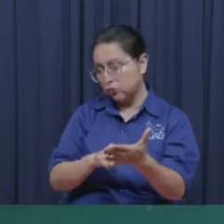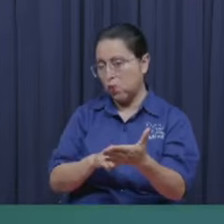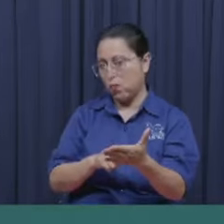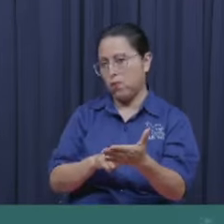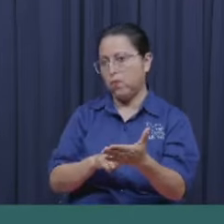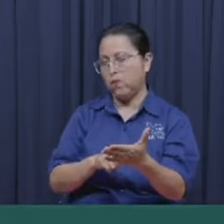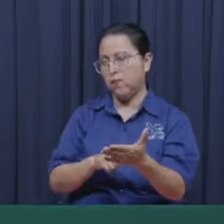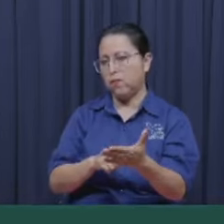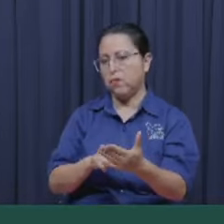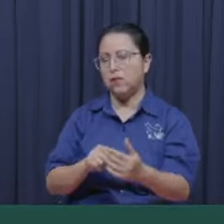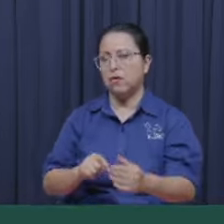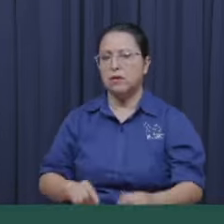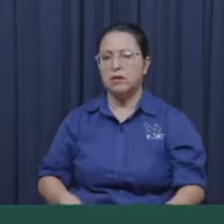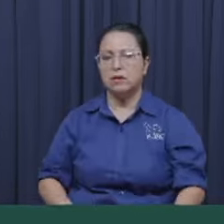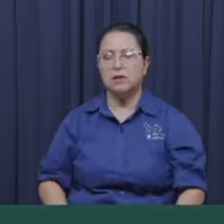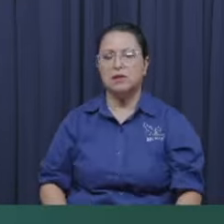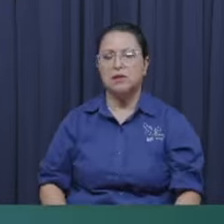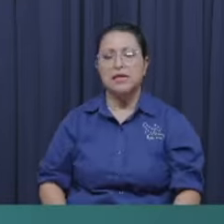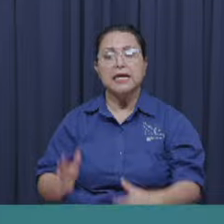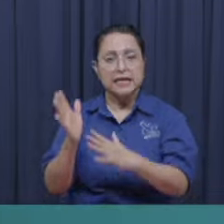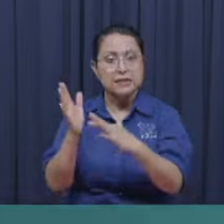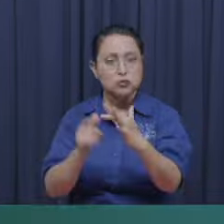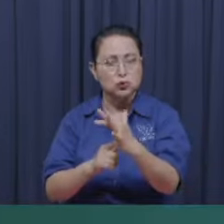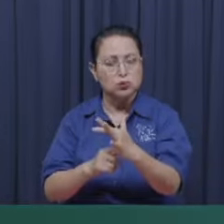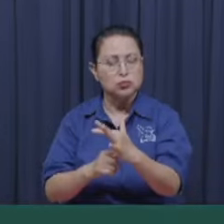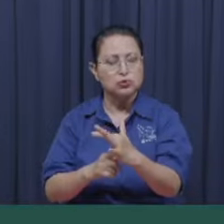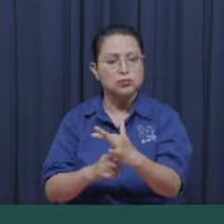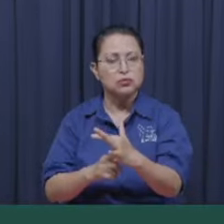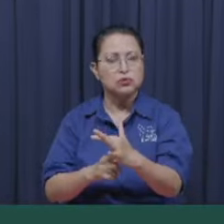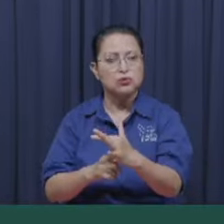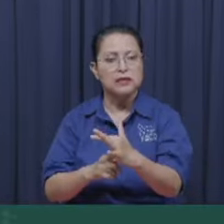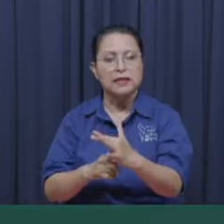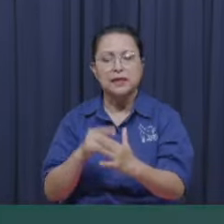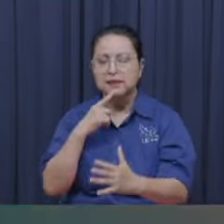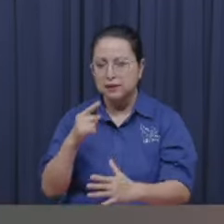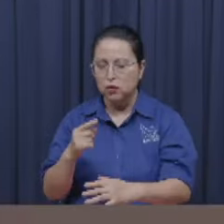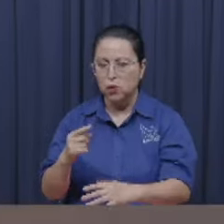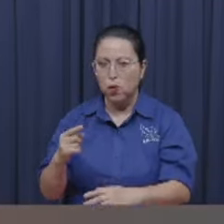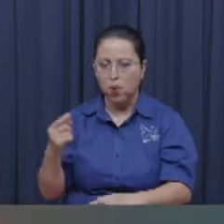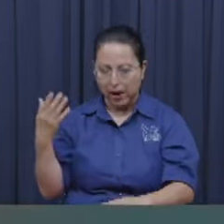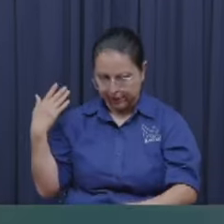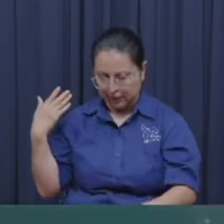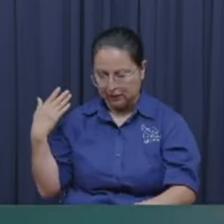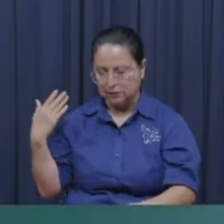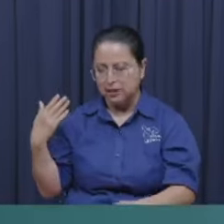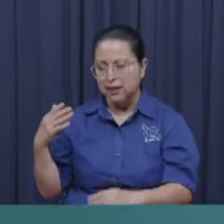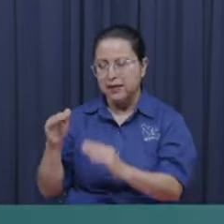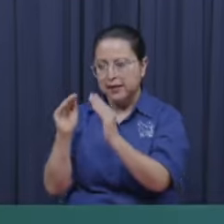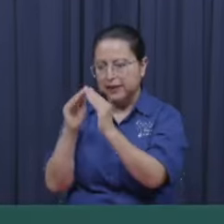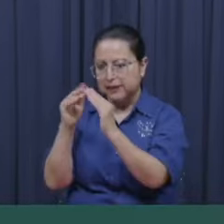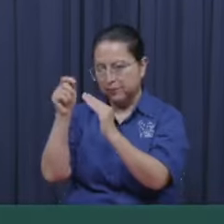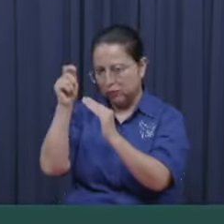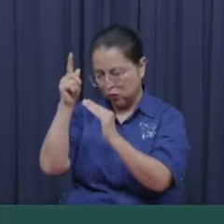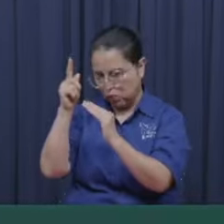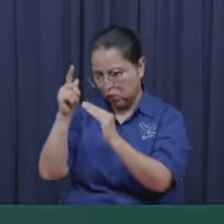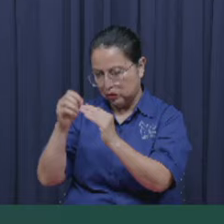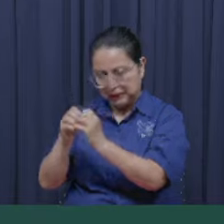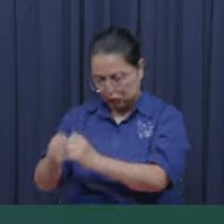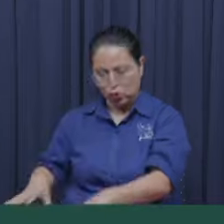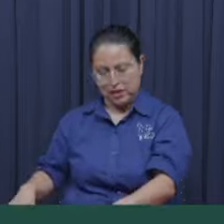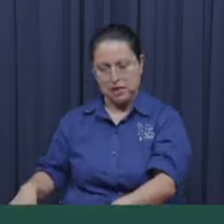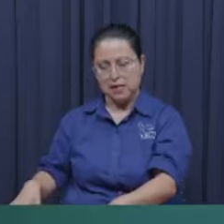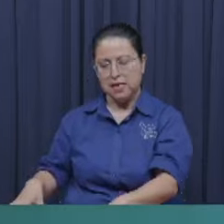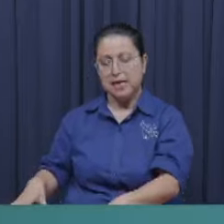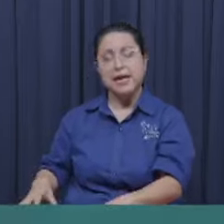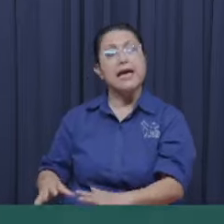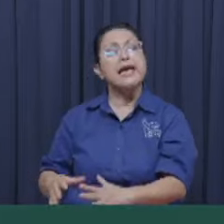Esto está, él les acababa de decir, el templo va a ser destruido. Entonces ahora él le está diciendo: ¿cuándo? ¿Cuándo va a